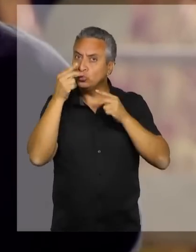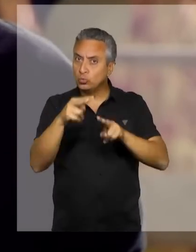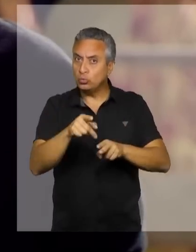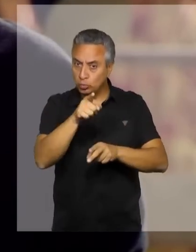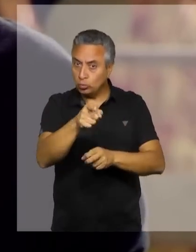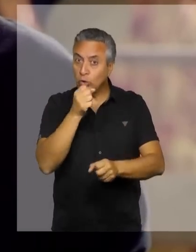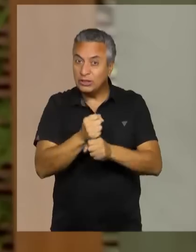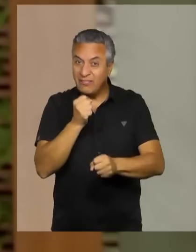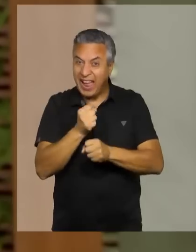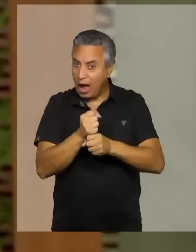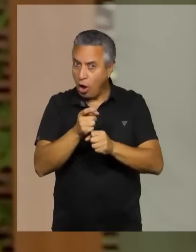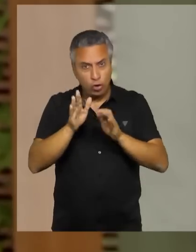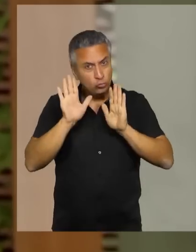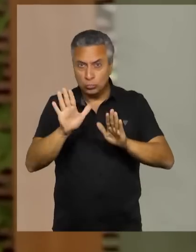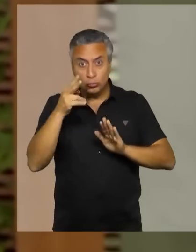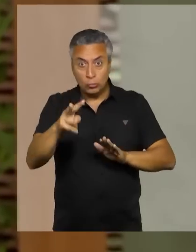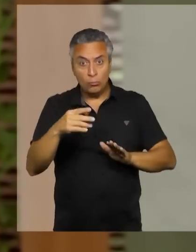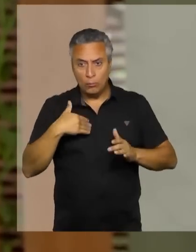nada que celebrar.